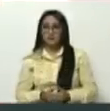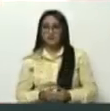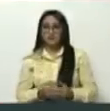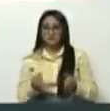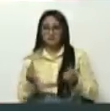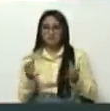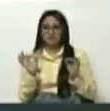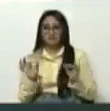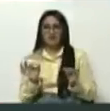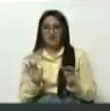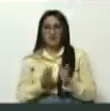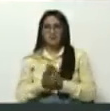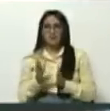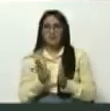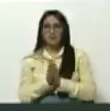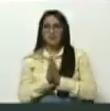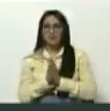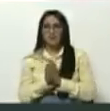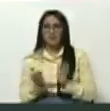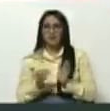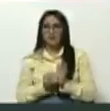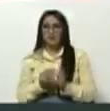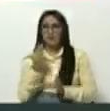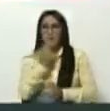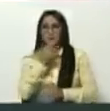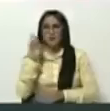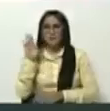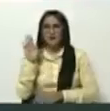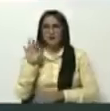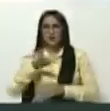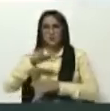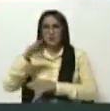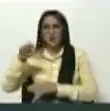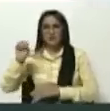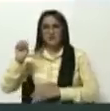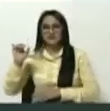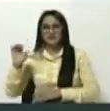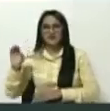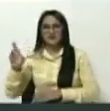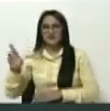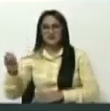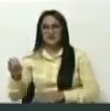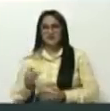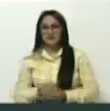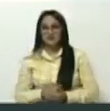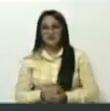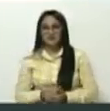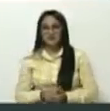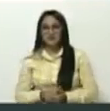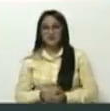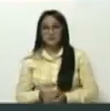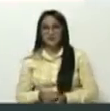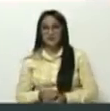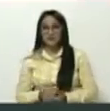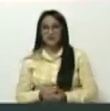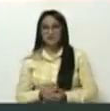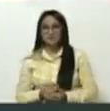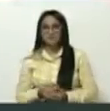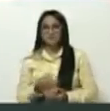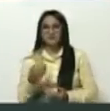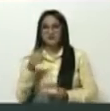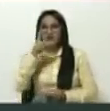vamos, yo les pido que hagamos de nuevo el juramento del Monte Sacro, el que hizo Bolívar cuando